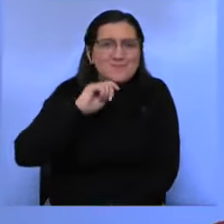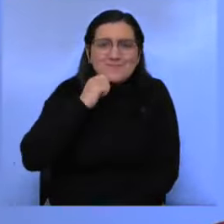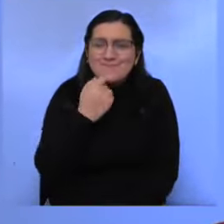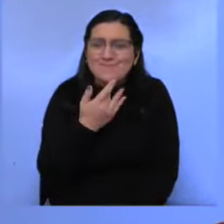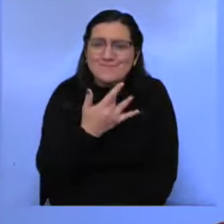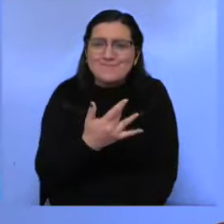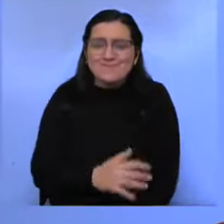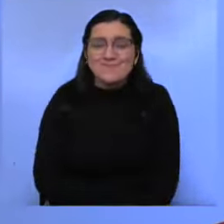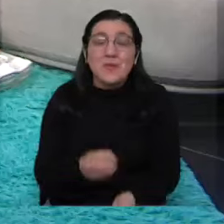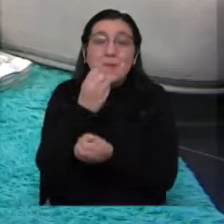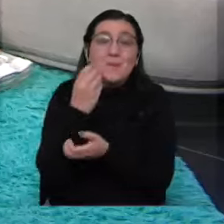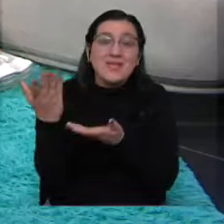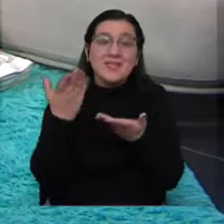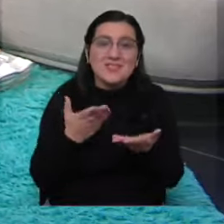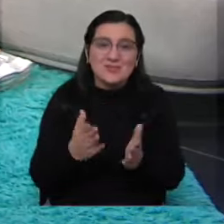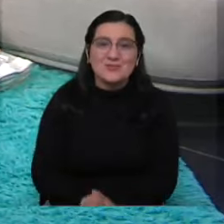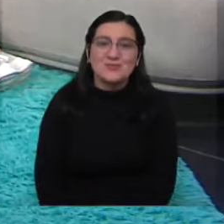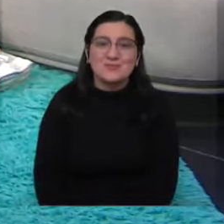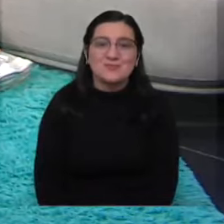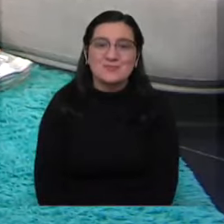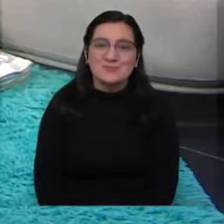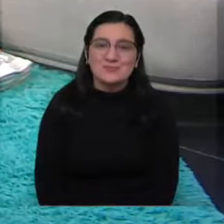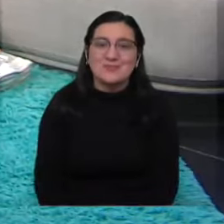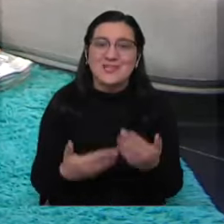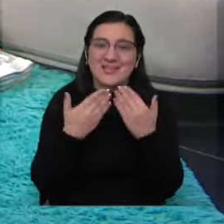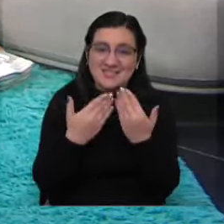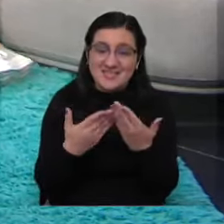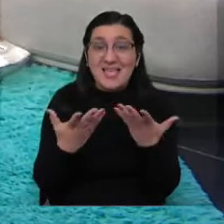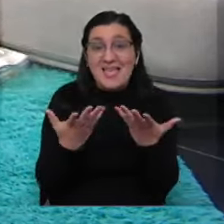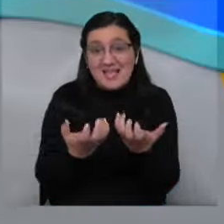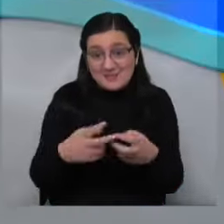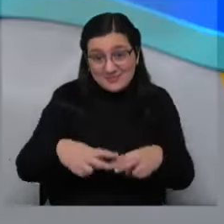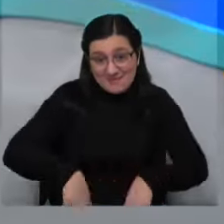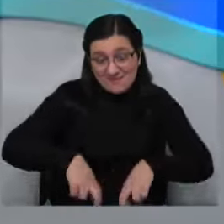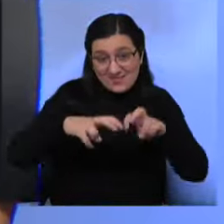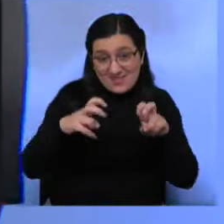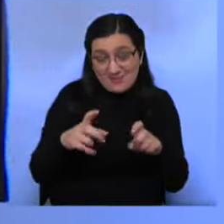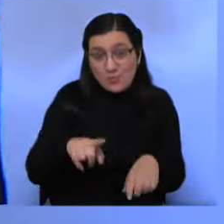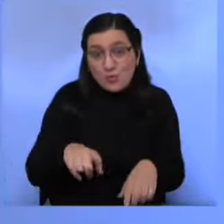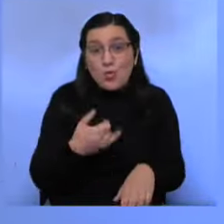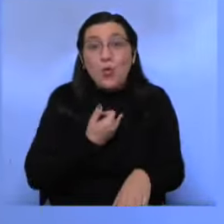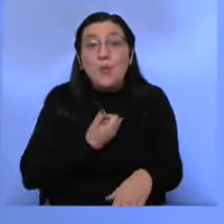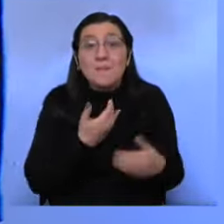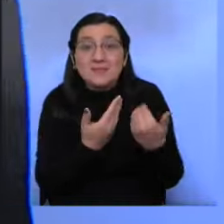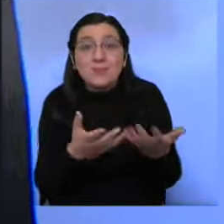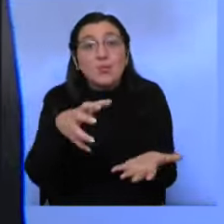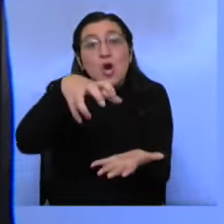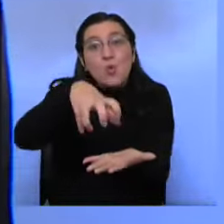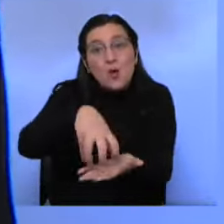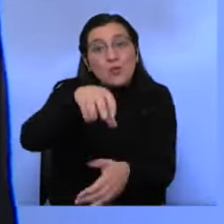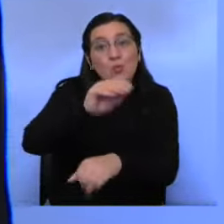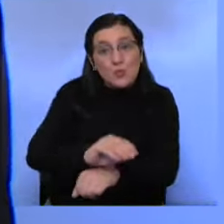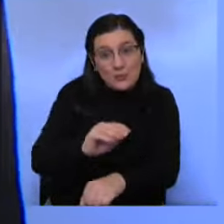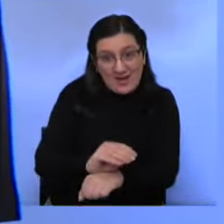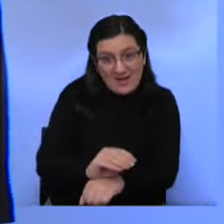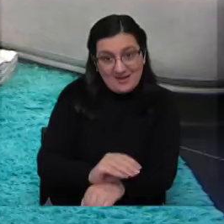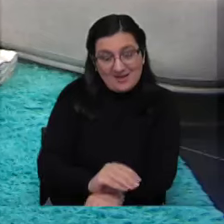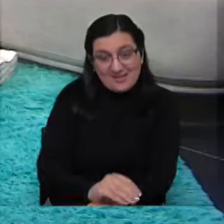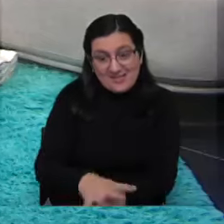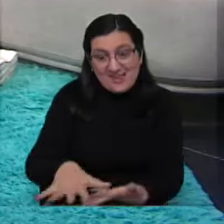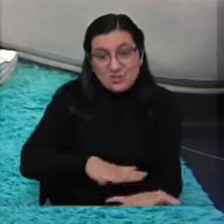que muy bienvenidos muy buenos días Muchas gracias muchas gracias queremos Investigar arranquemos por el espacio cultural vamos desde ahí vamos desde la